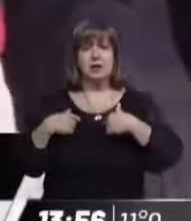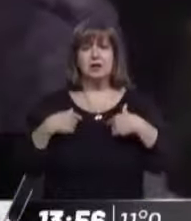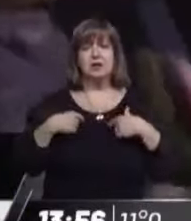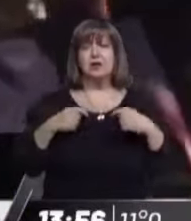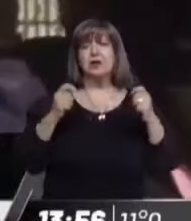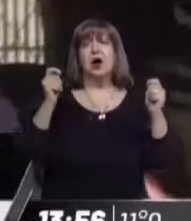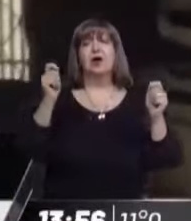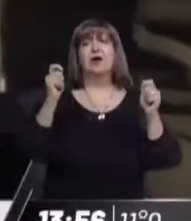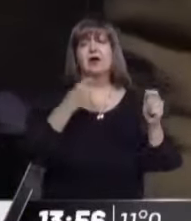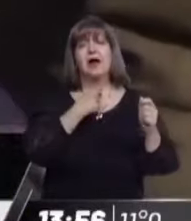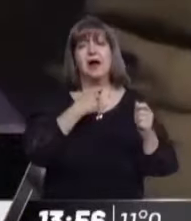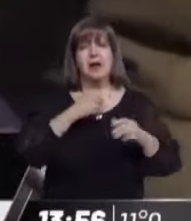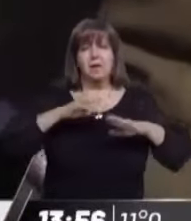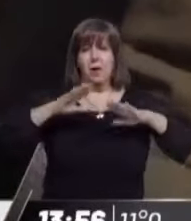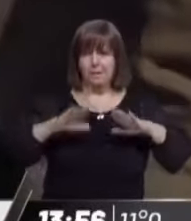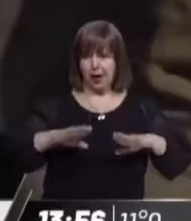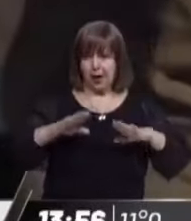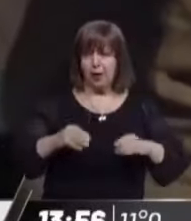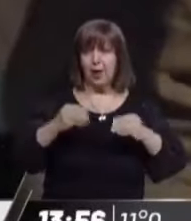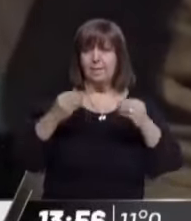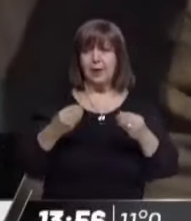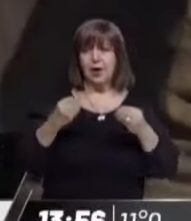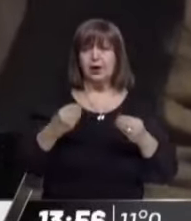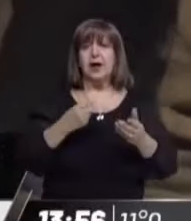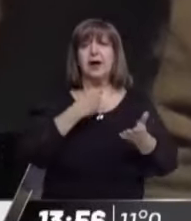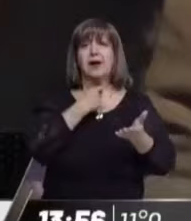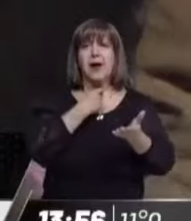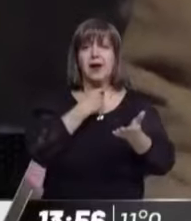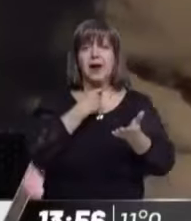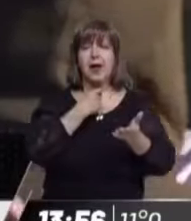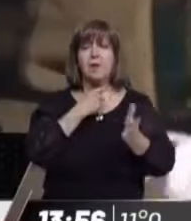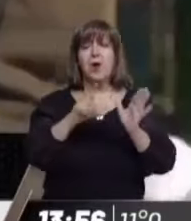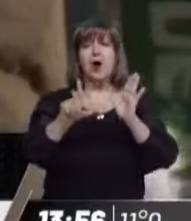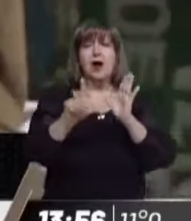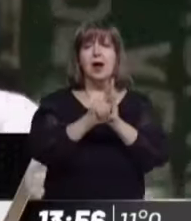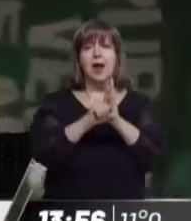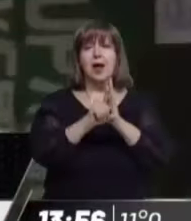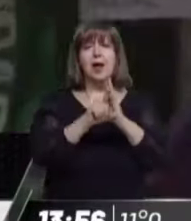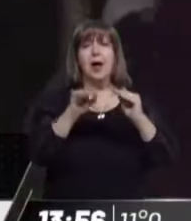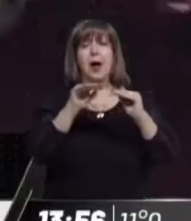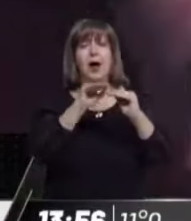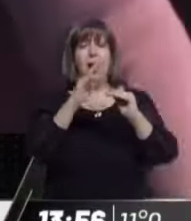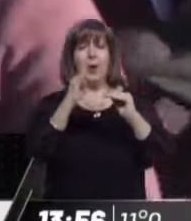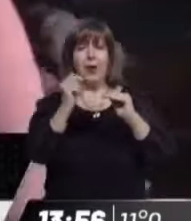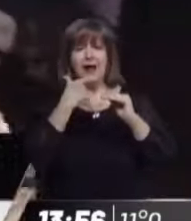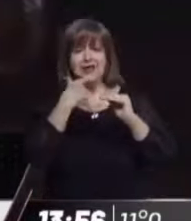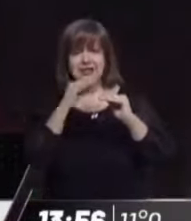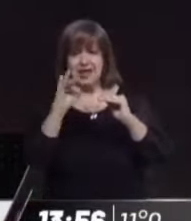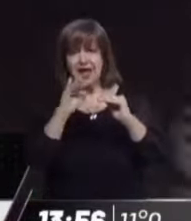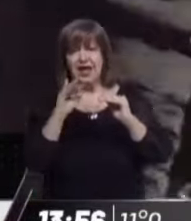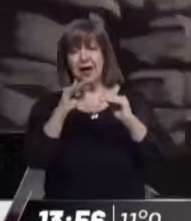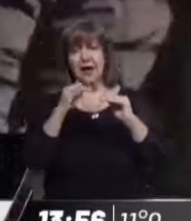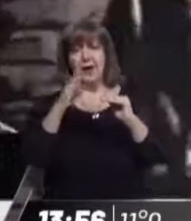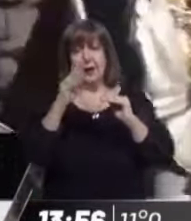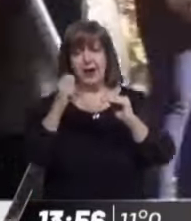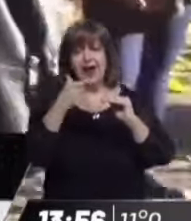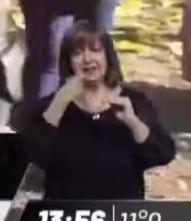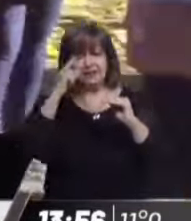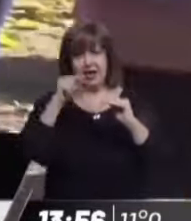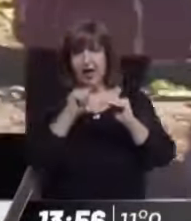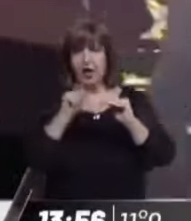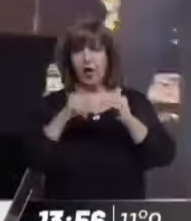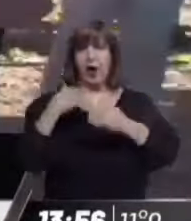de salarios dignos y de de que no avance la la ley bases en el congreso es también un reclamo hacia el gobierno nacional para